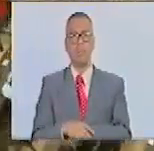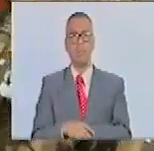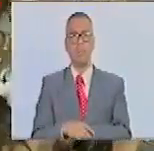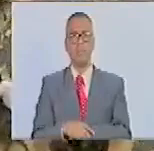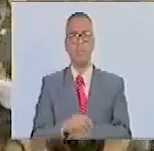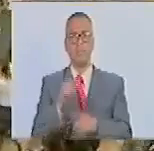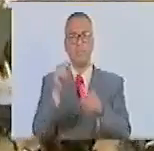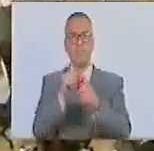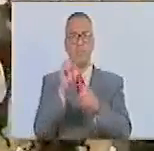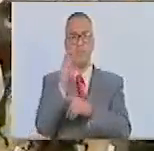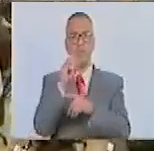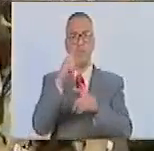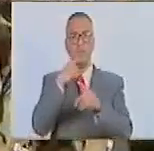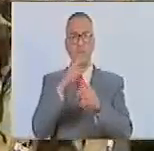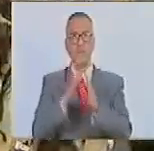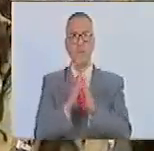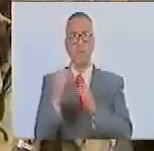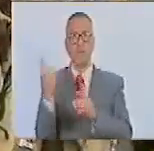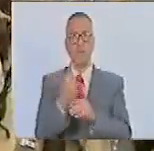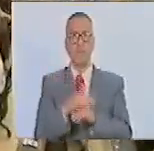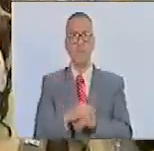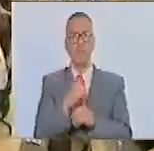Solicita al primer orador, se le concede.